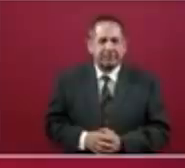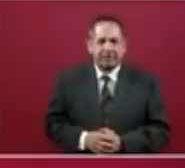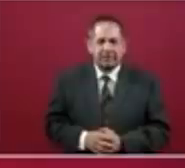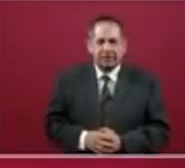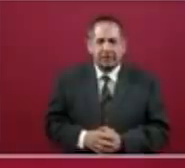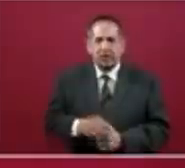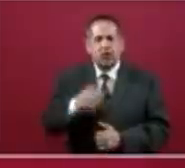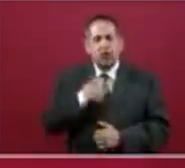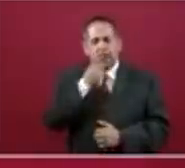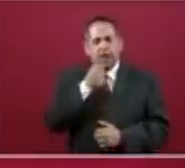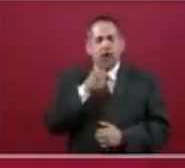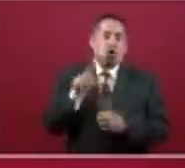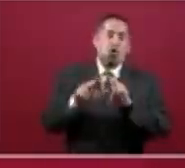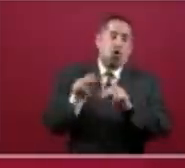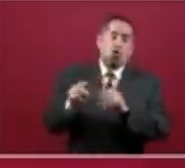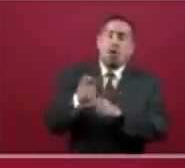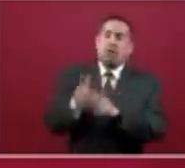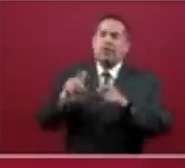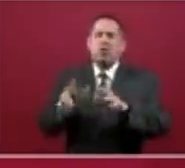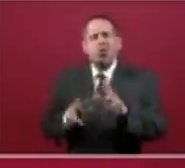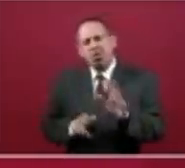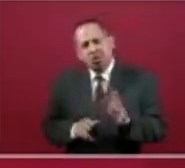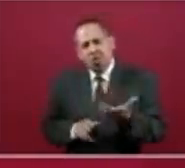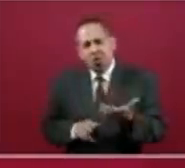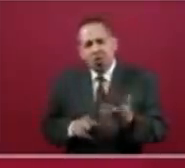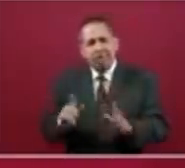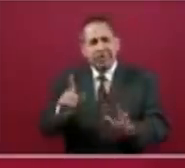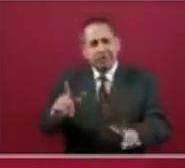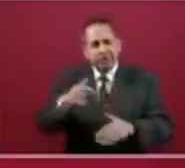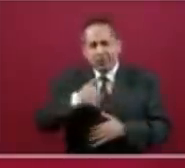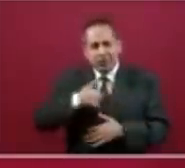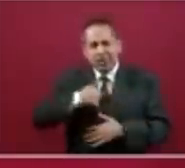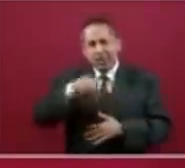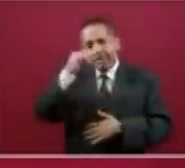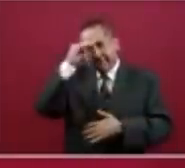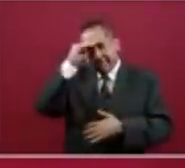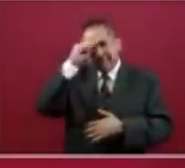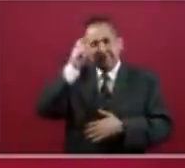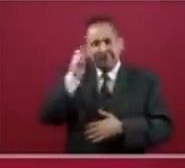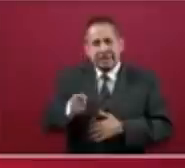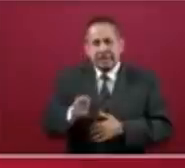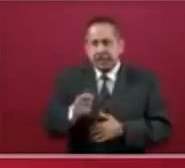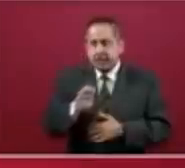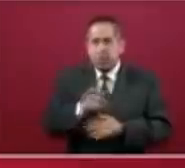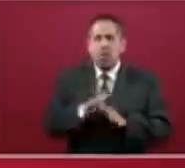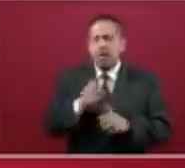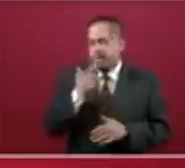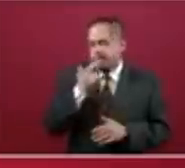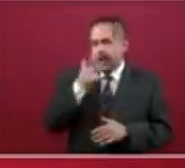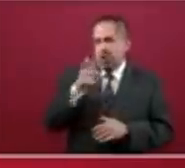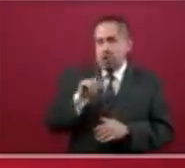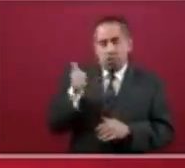no es que diga que no, es que pienso que es mejor